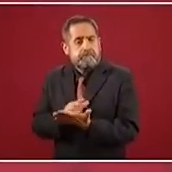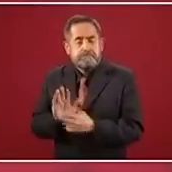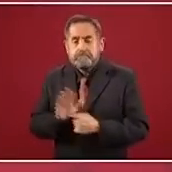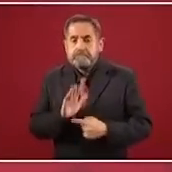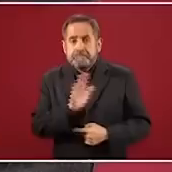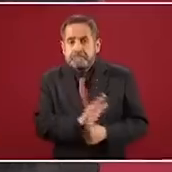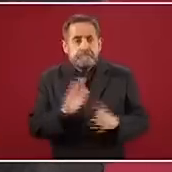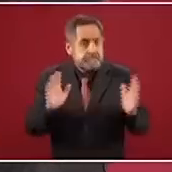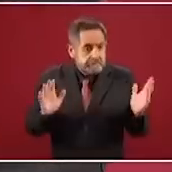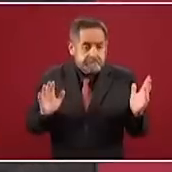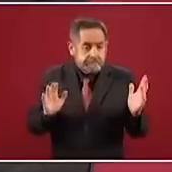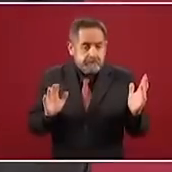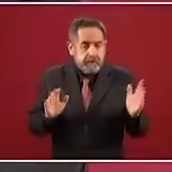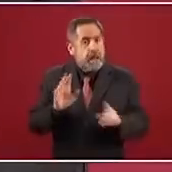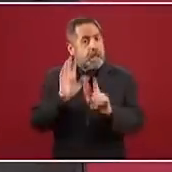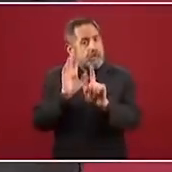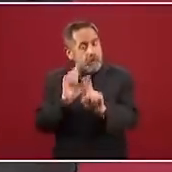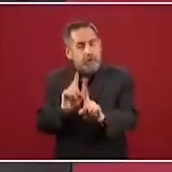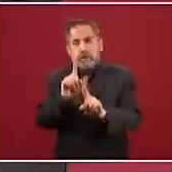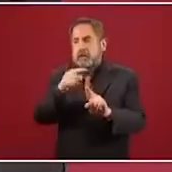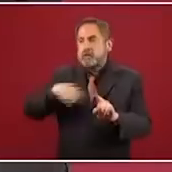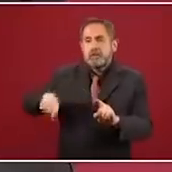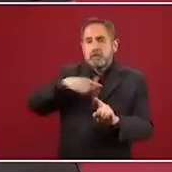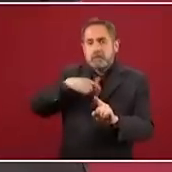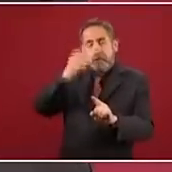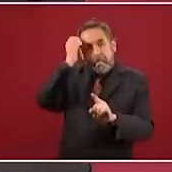olvidar que nosotros